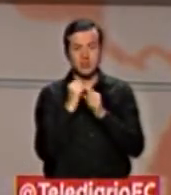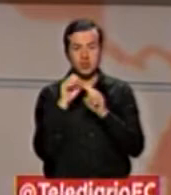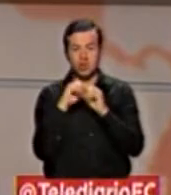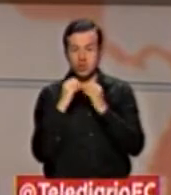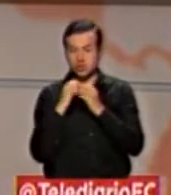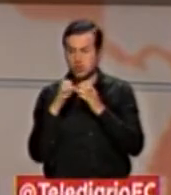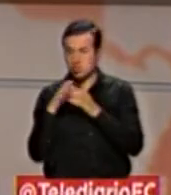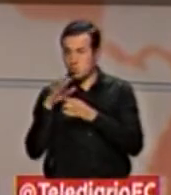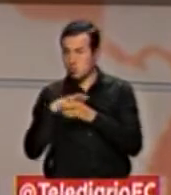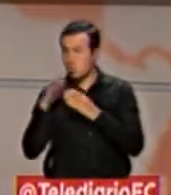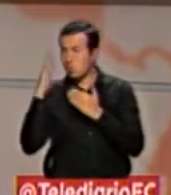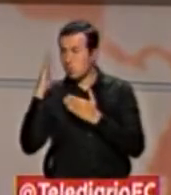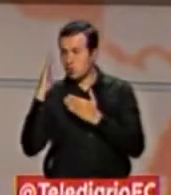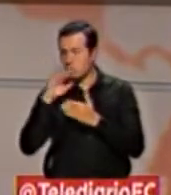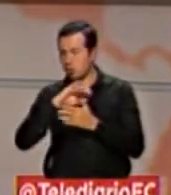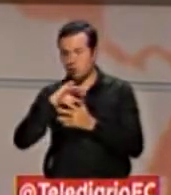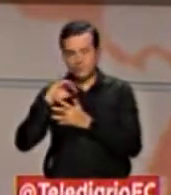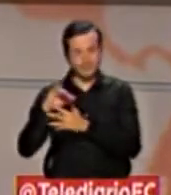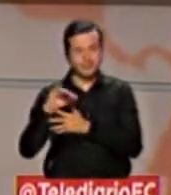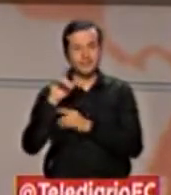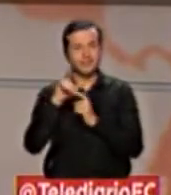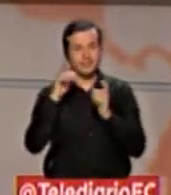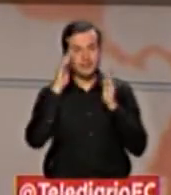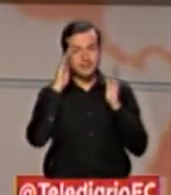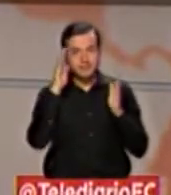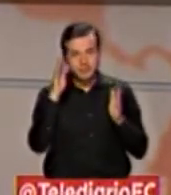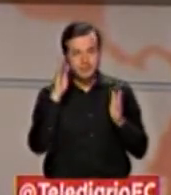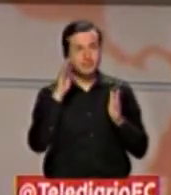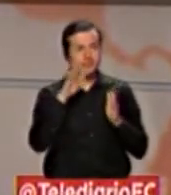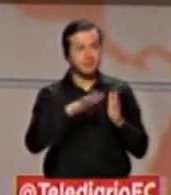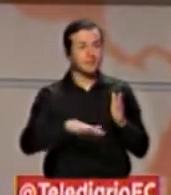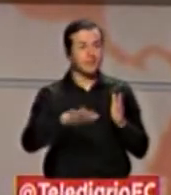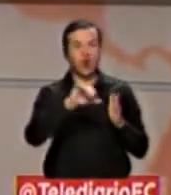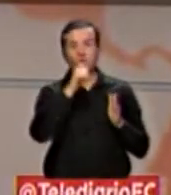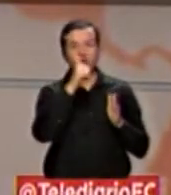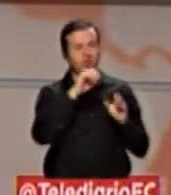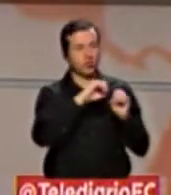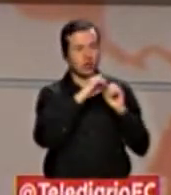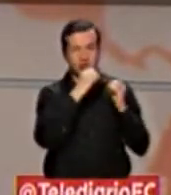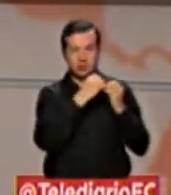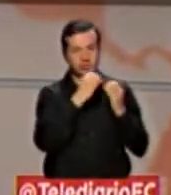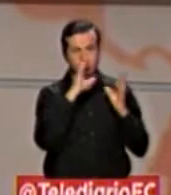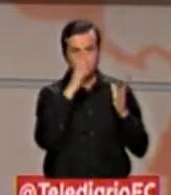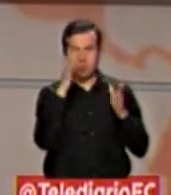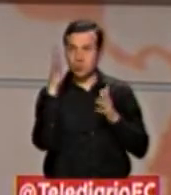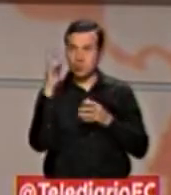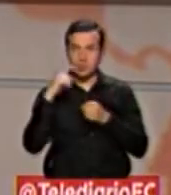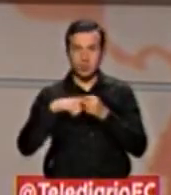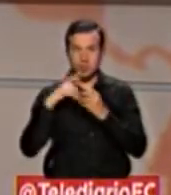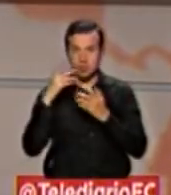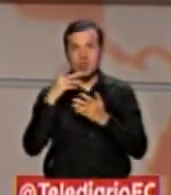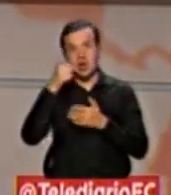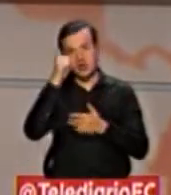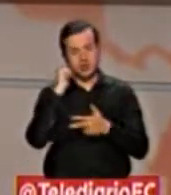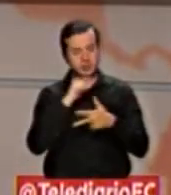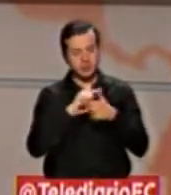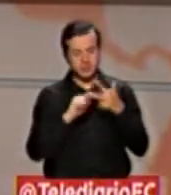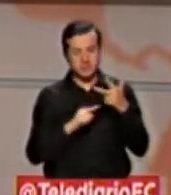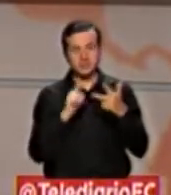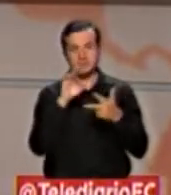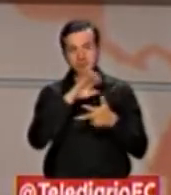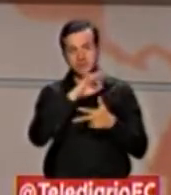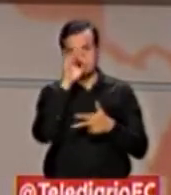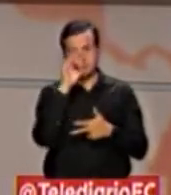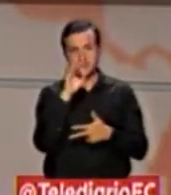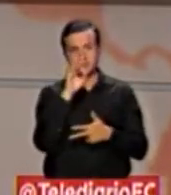y el presidente escuchó esas voces ciudadanas y también de los legisladores y envió una terna que ayer concluyó con la elección